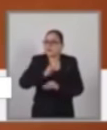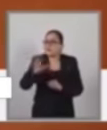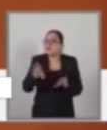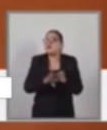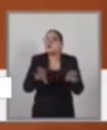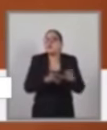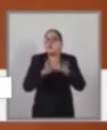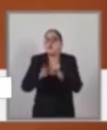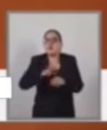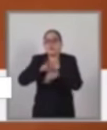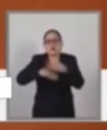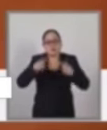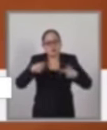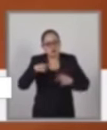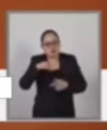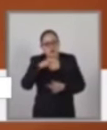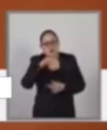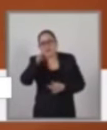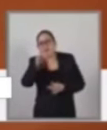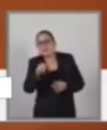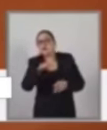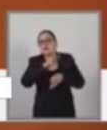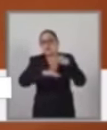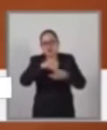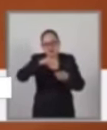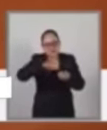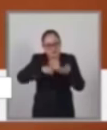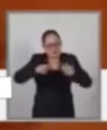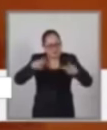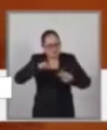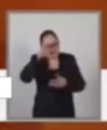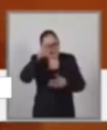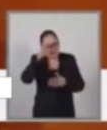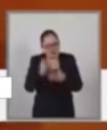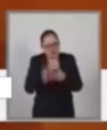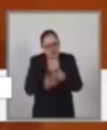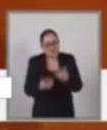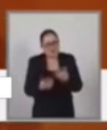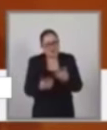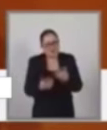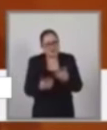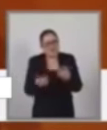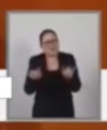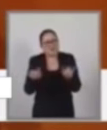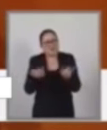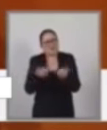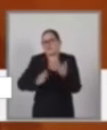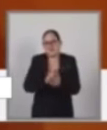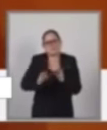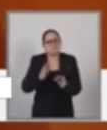Procuraduría General de la República a lo que debe de ser el inicio de la nueva Fiscalía General. Si esto se